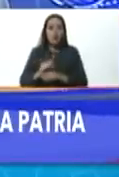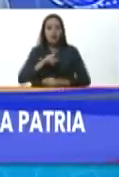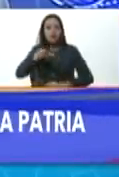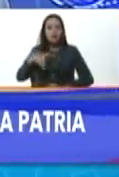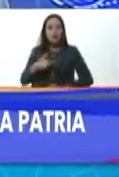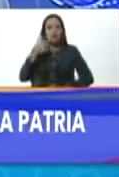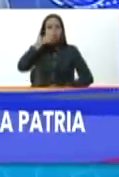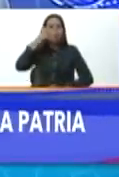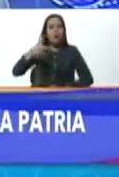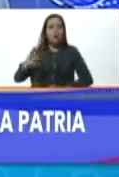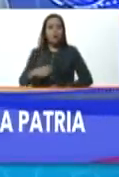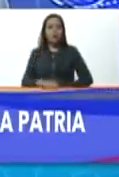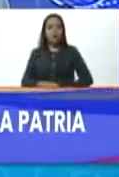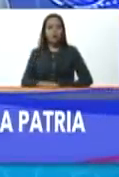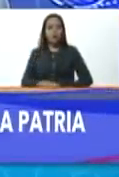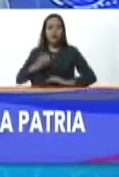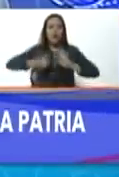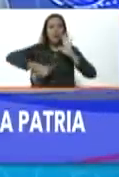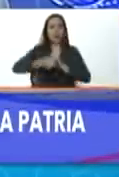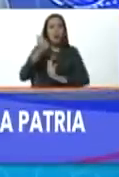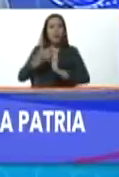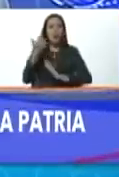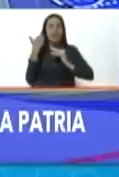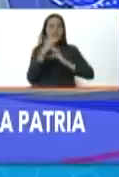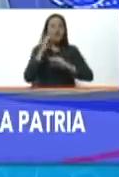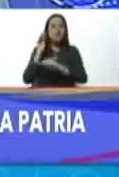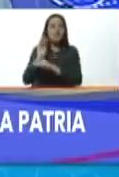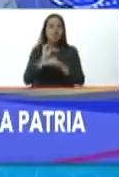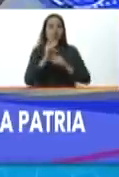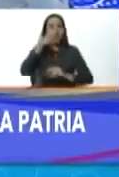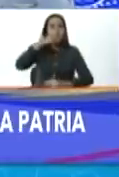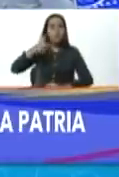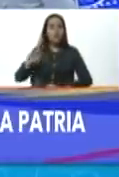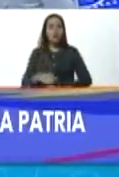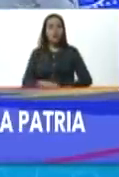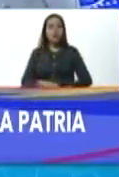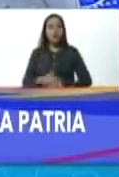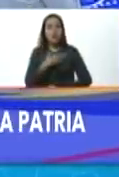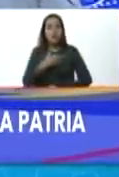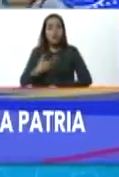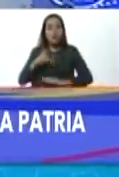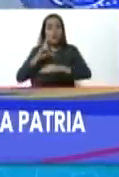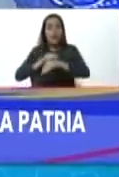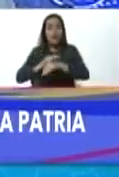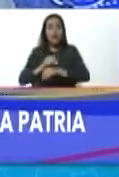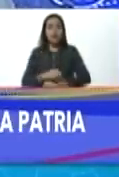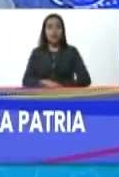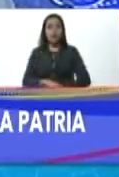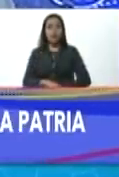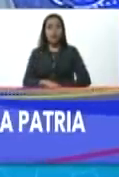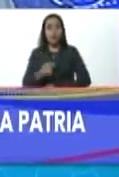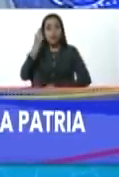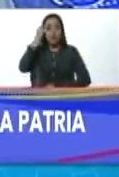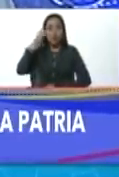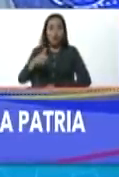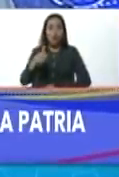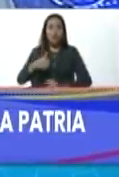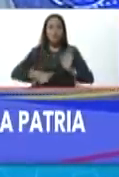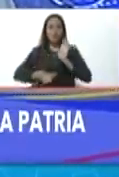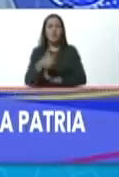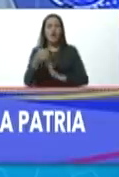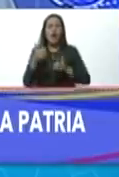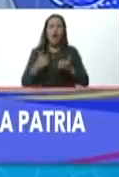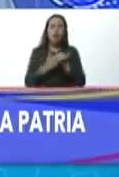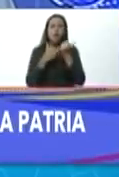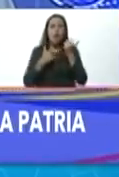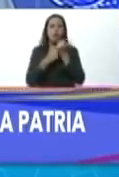pueblo. El máximo nivel de protección a nuestro pueblo, y pido a los médicos y a las médicas en su día la mayor